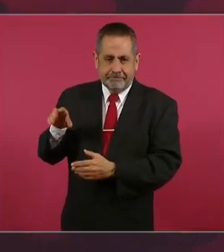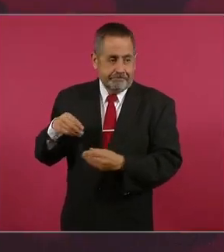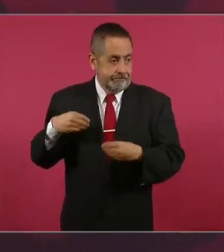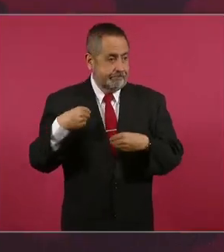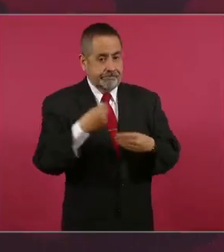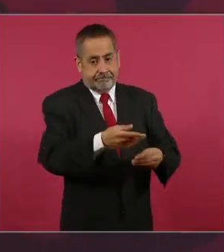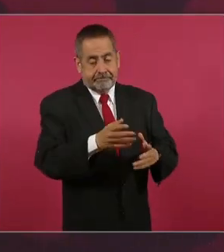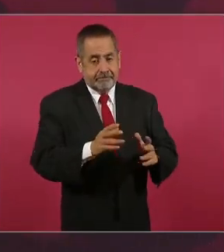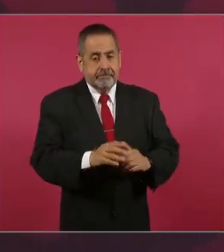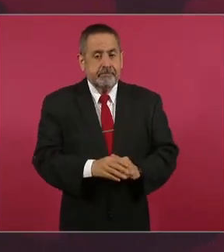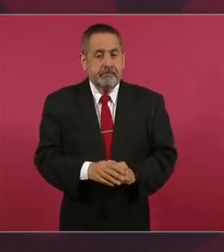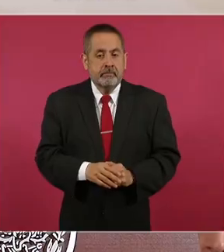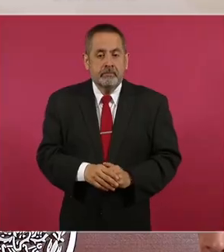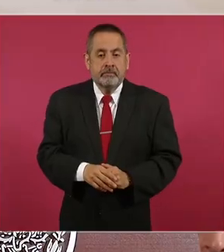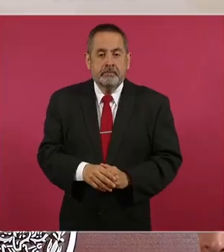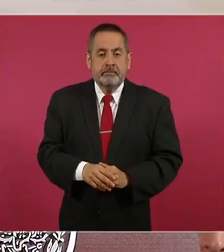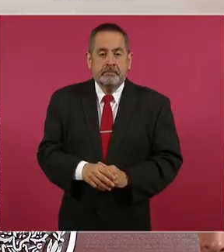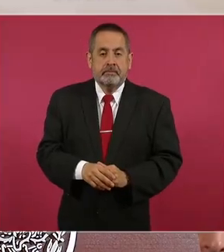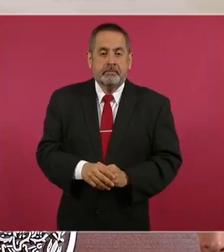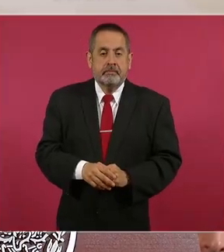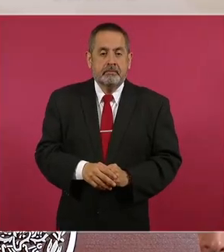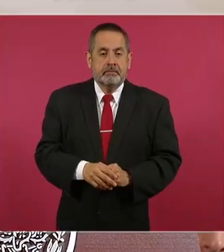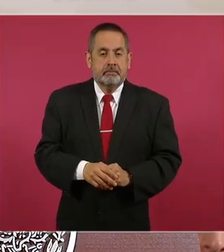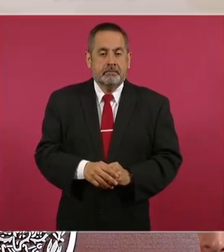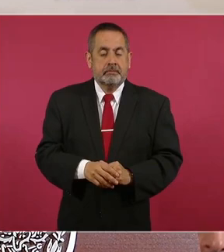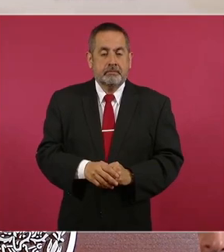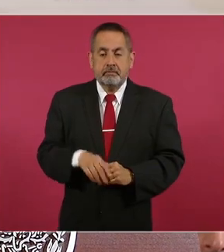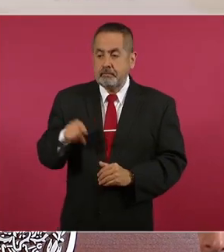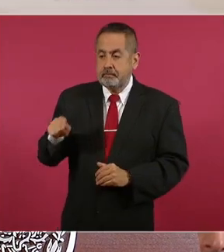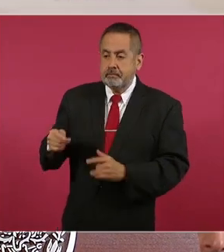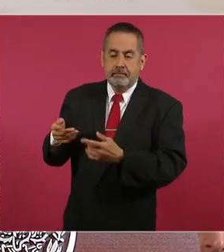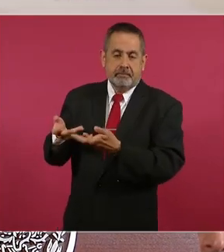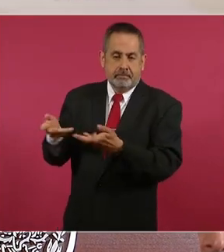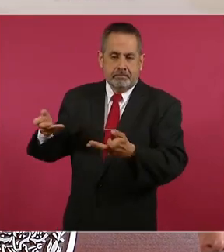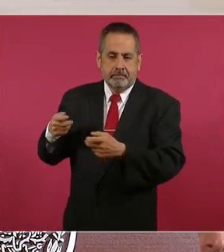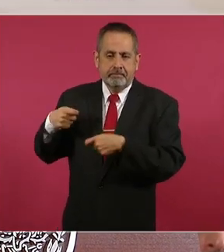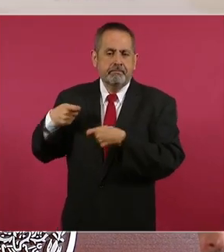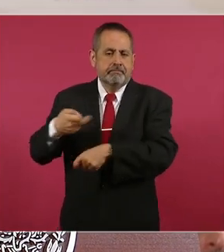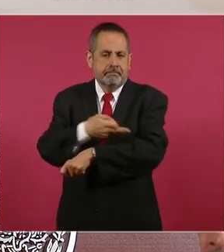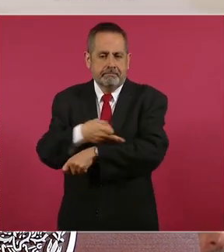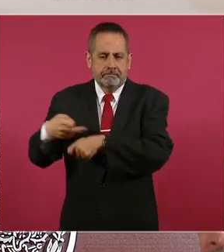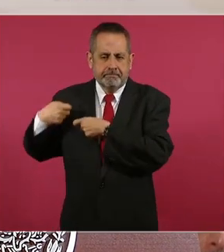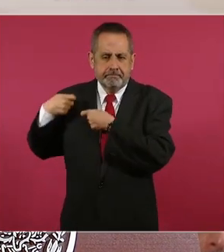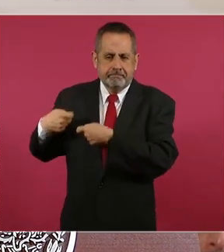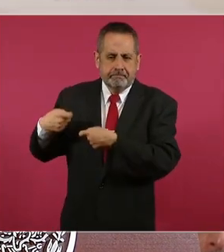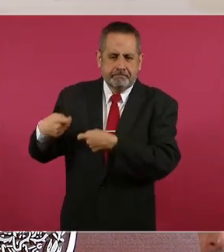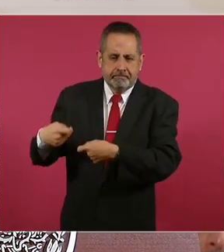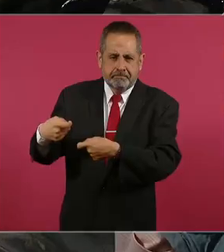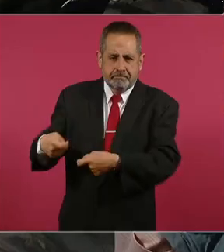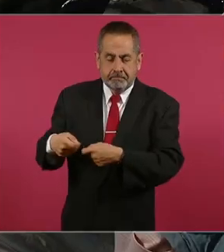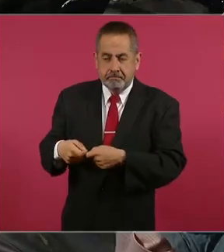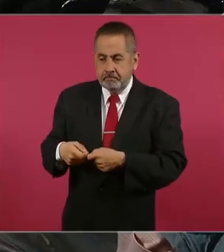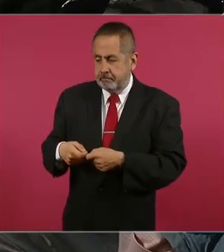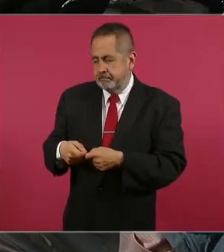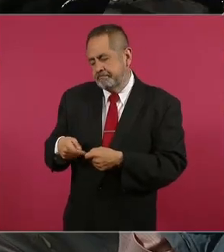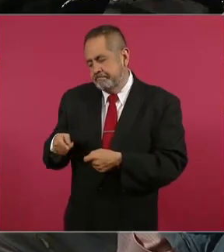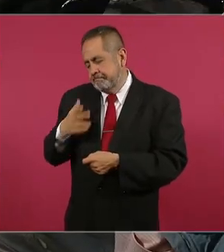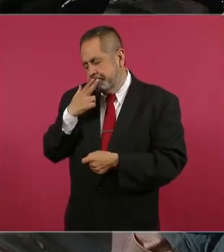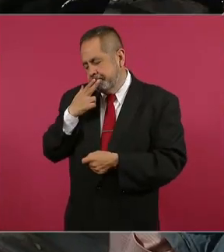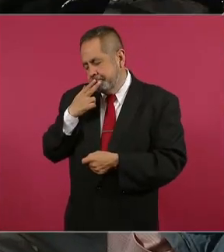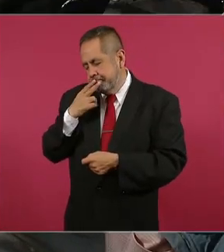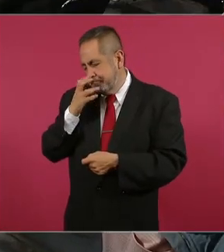que es una herencia familiar, pero me voy a rayar,